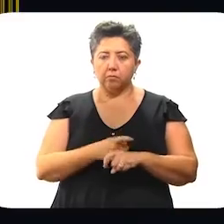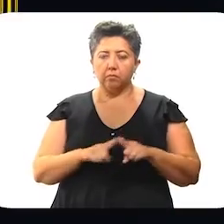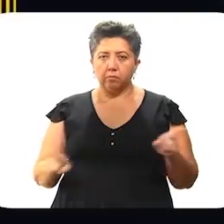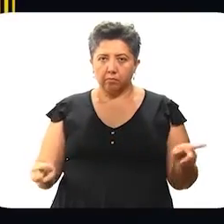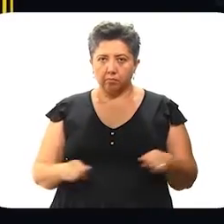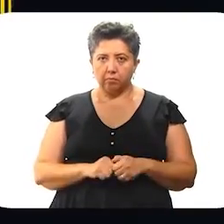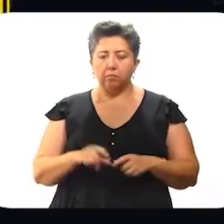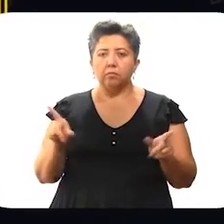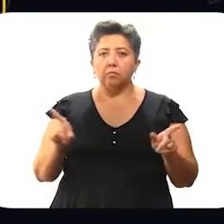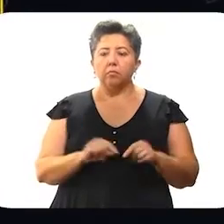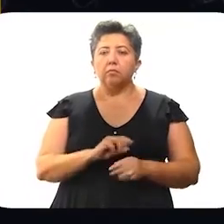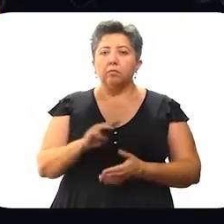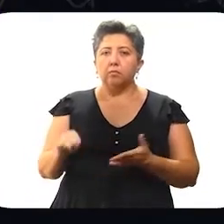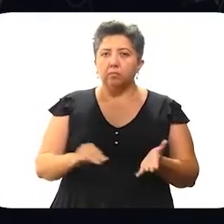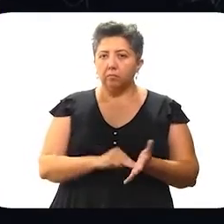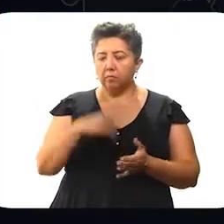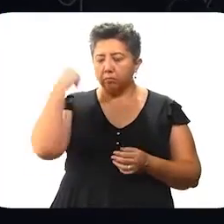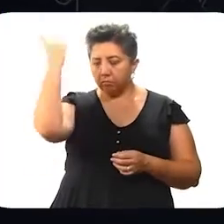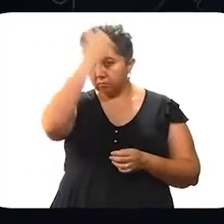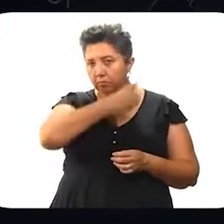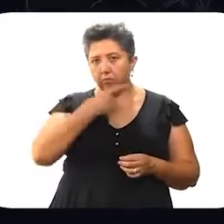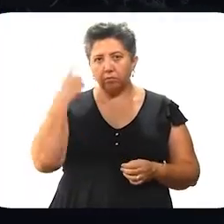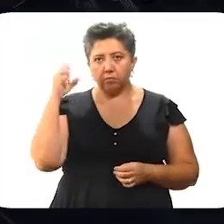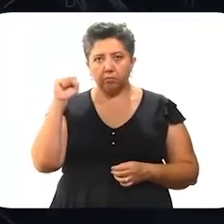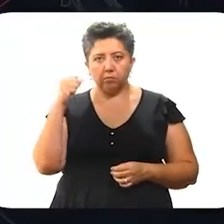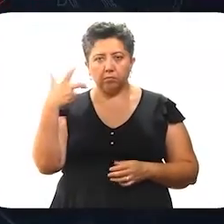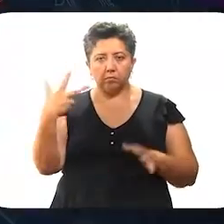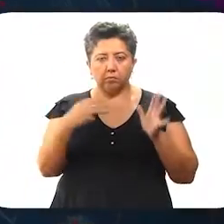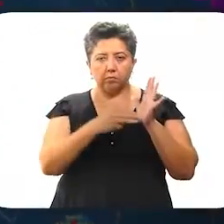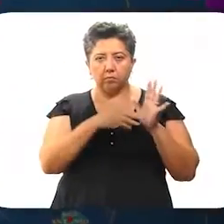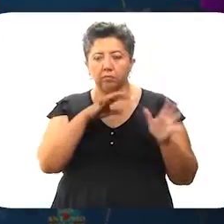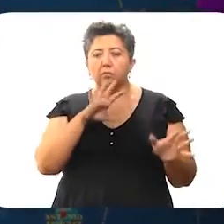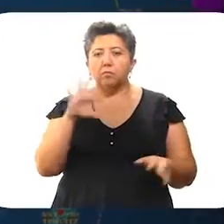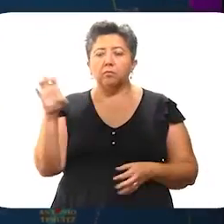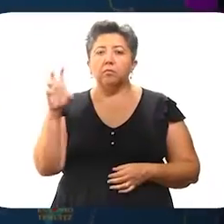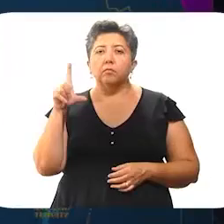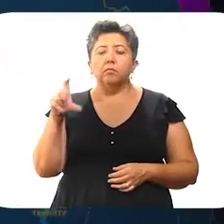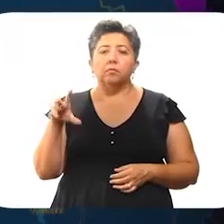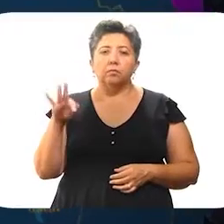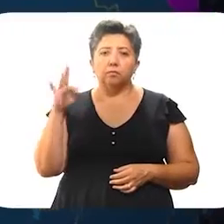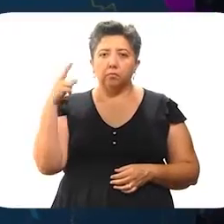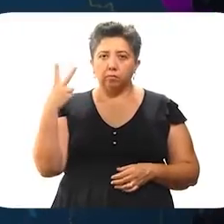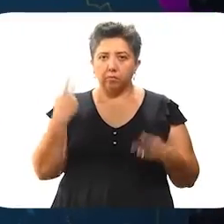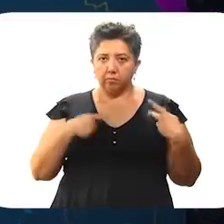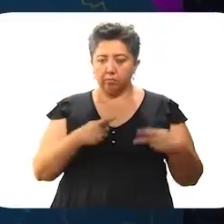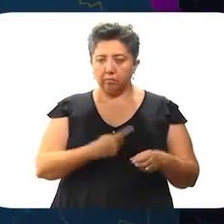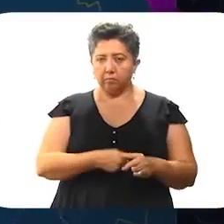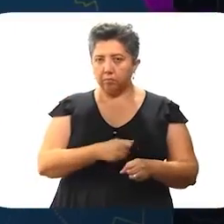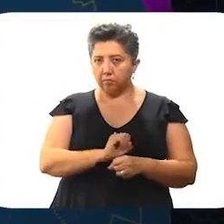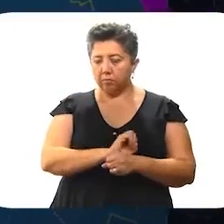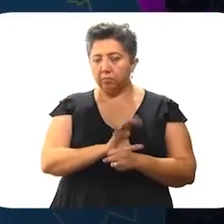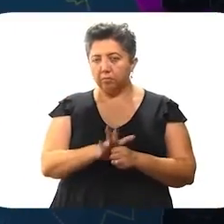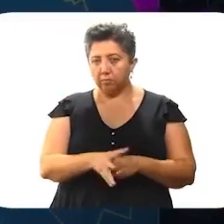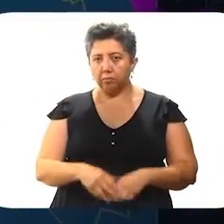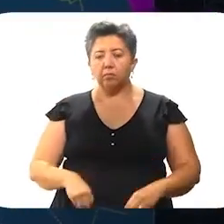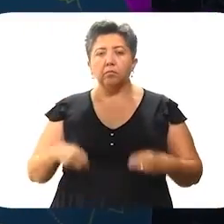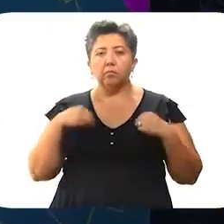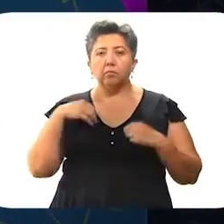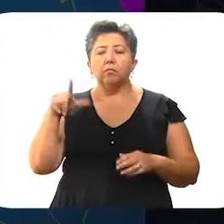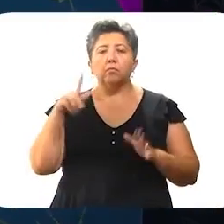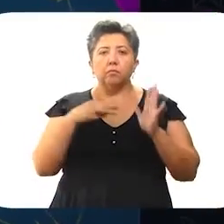estado. Específicamente en Mérida, se han diagnosticado 68.542 personas contagiadas de coronavirus, que viven